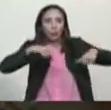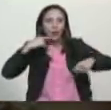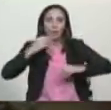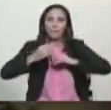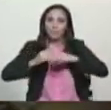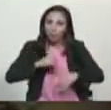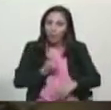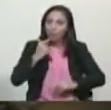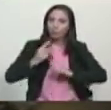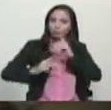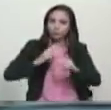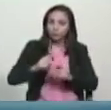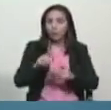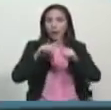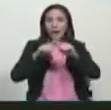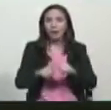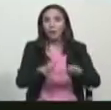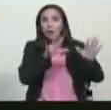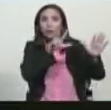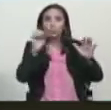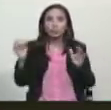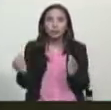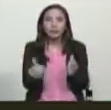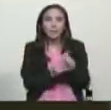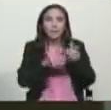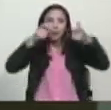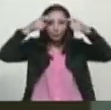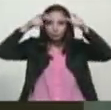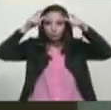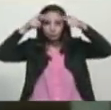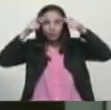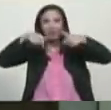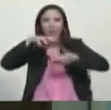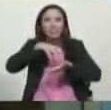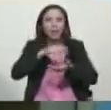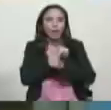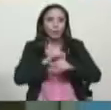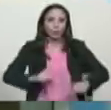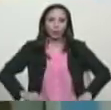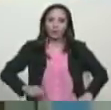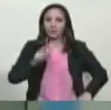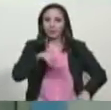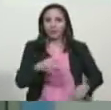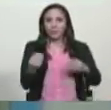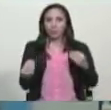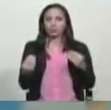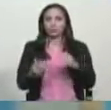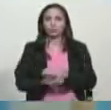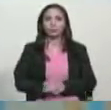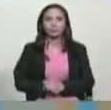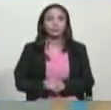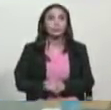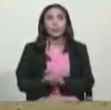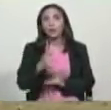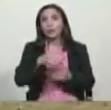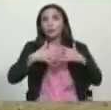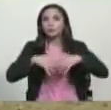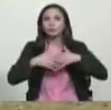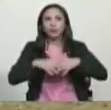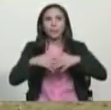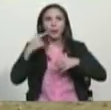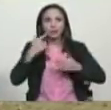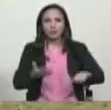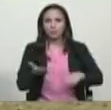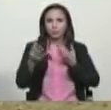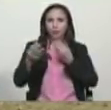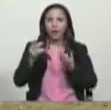de 800.000 cabezas de ganado también tenemos en el Estado portuguesa. Esto es una granja avícola, además, presidente, que es parte de lo que usted nos ha mandado